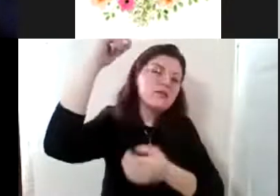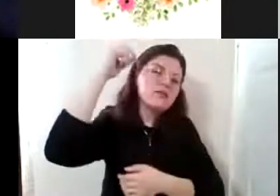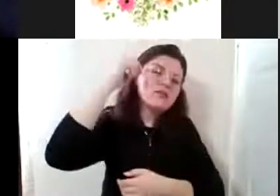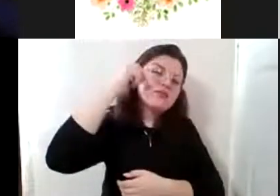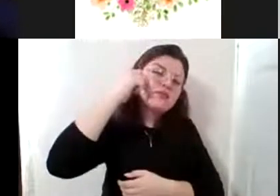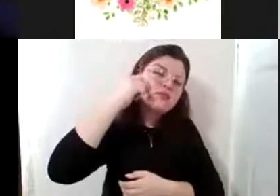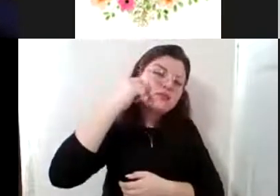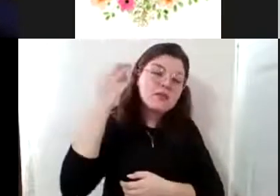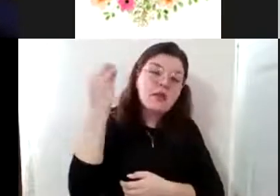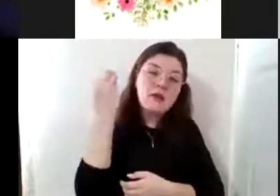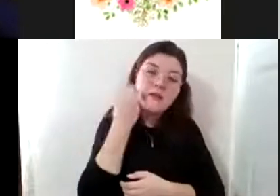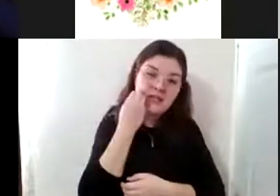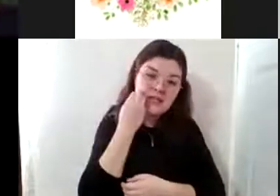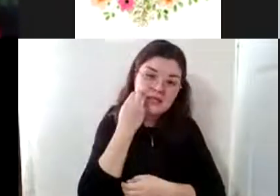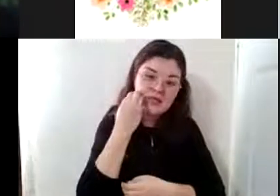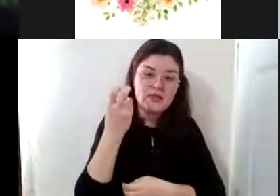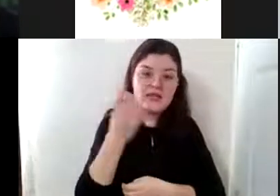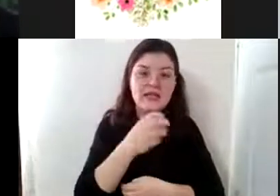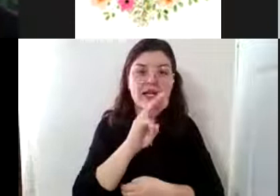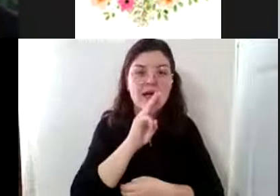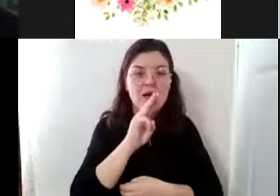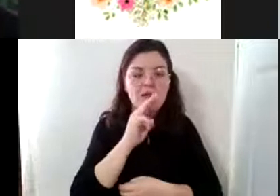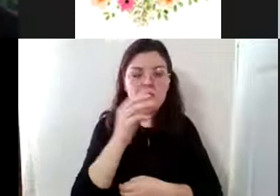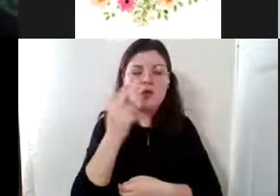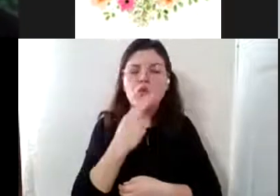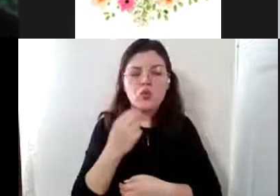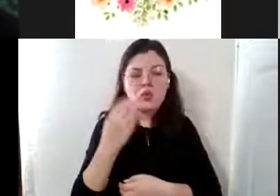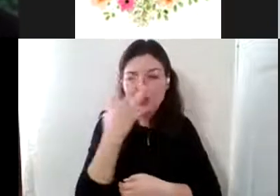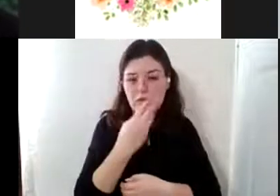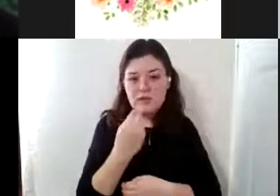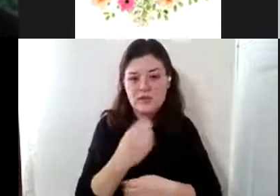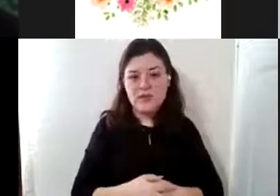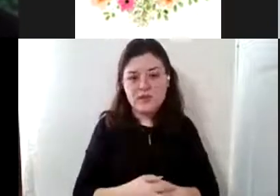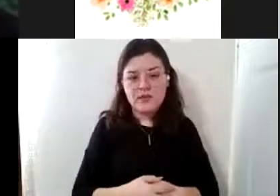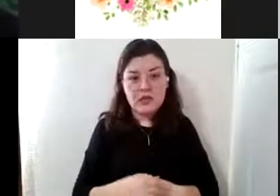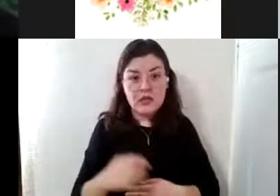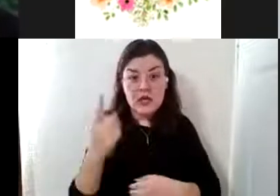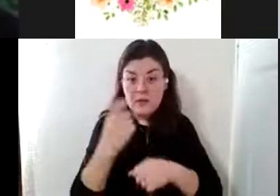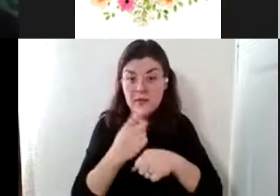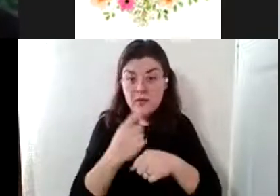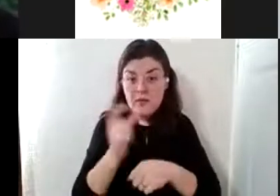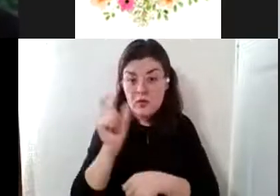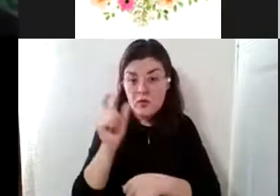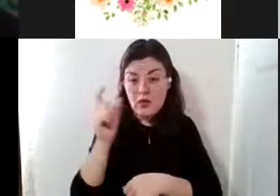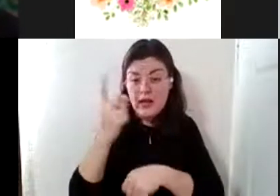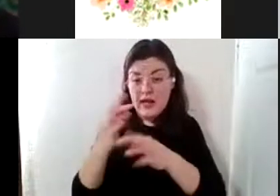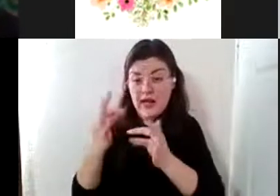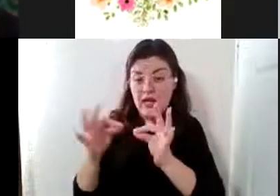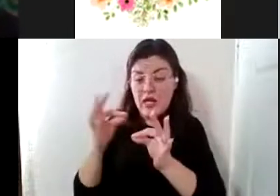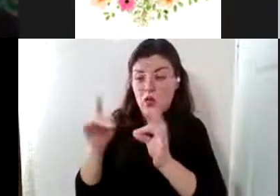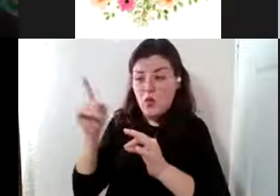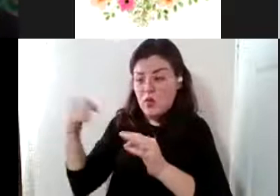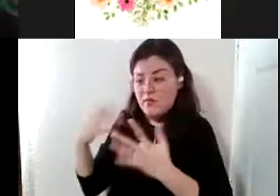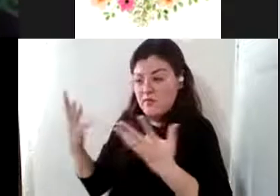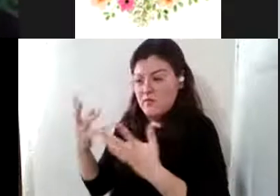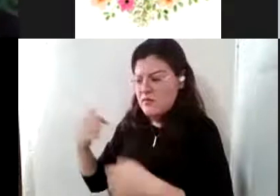le da un beso muy dulce. La primera vez que tío Anselmo lo hizo, ella le preguntó